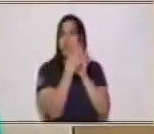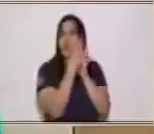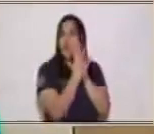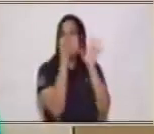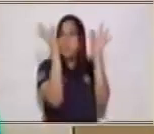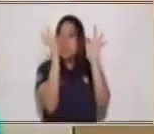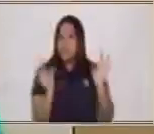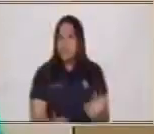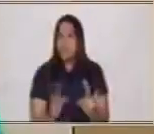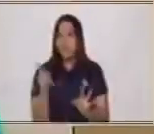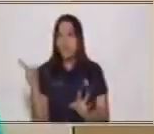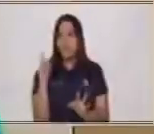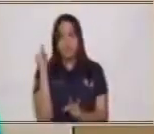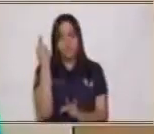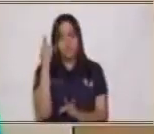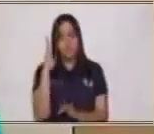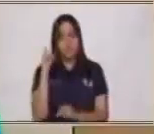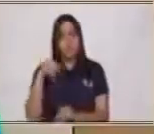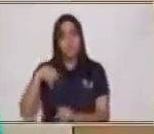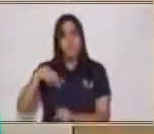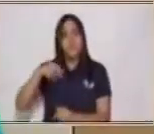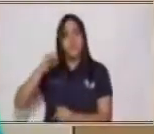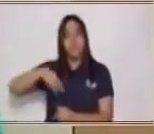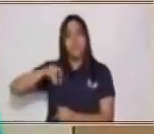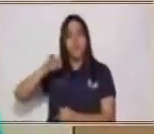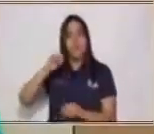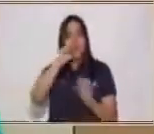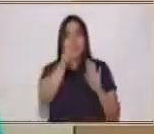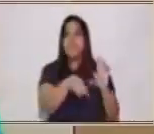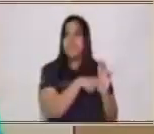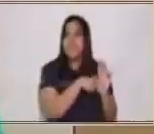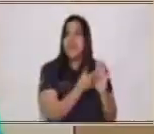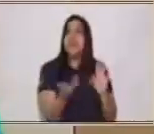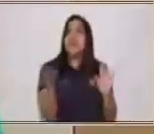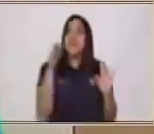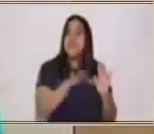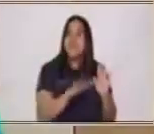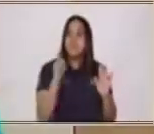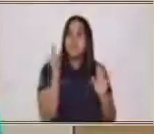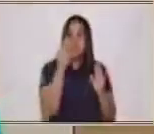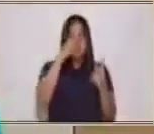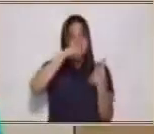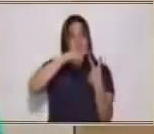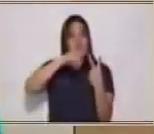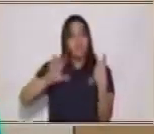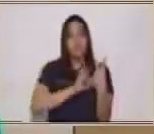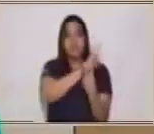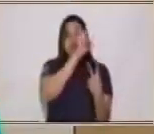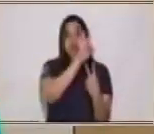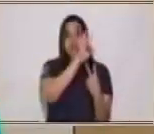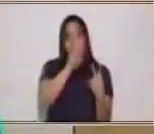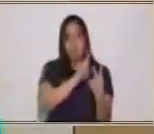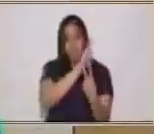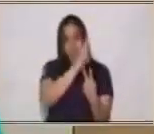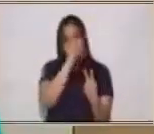tenemos el primer binomio en resta, luego la primera raíz al cuadrado,